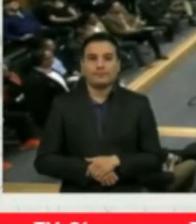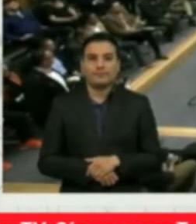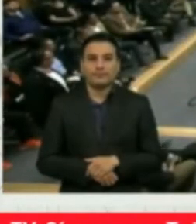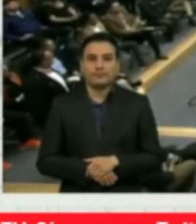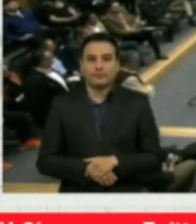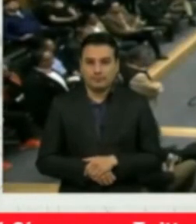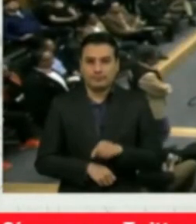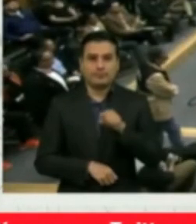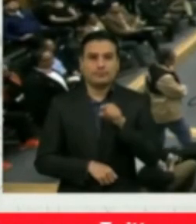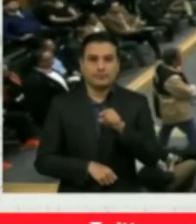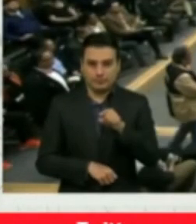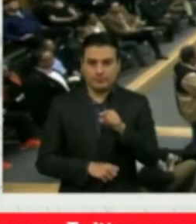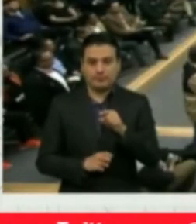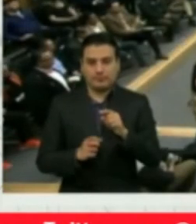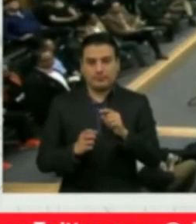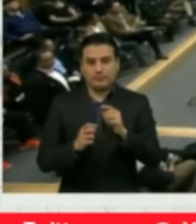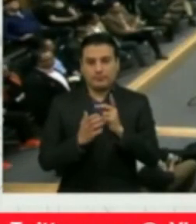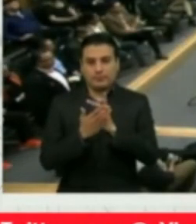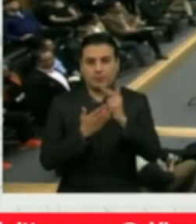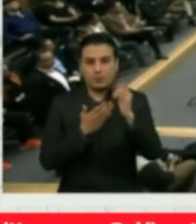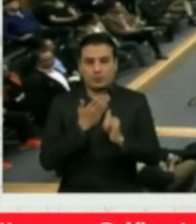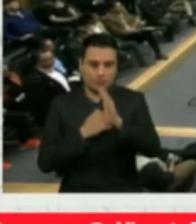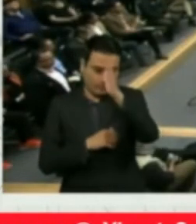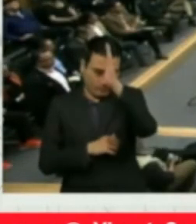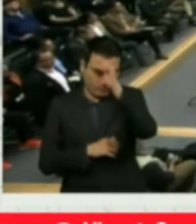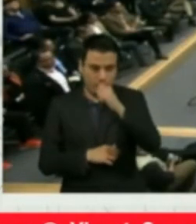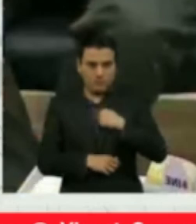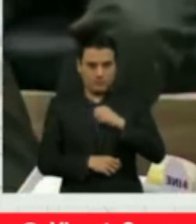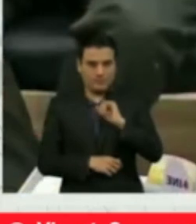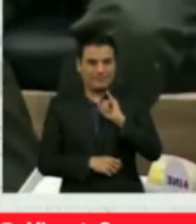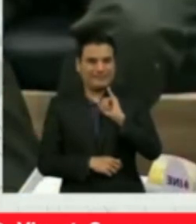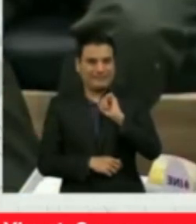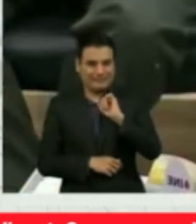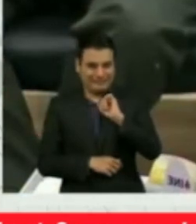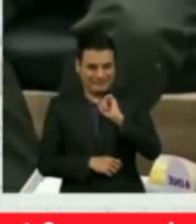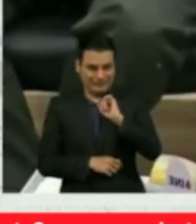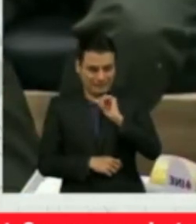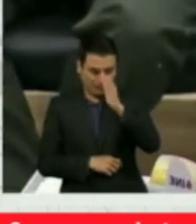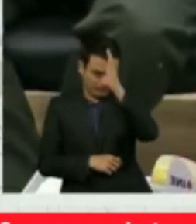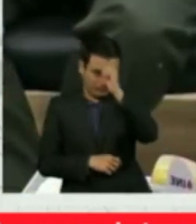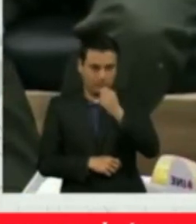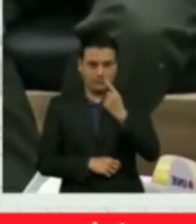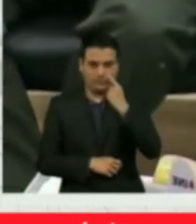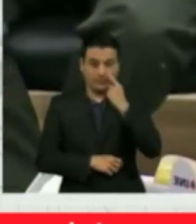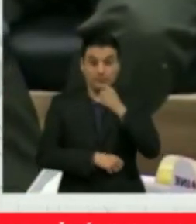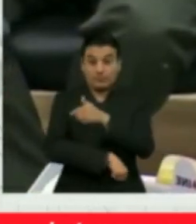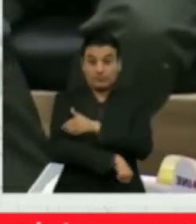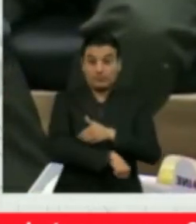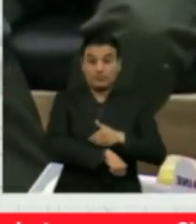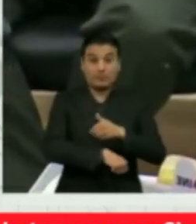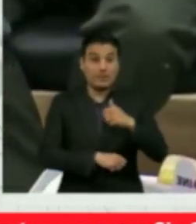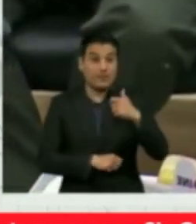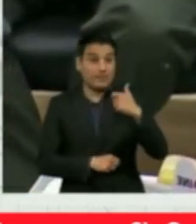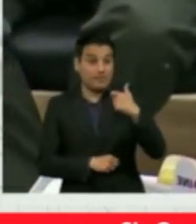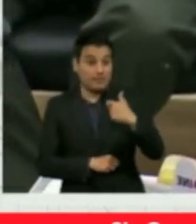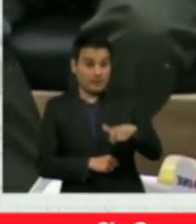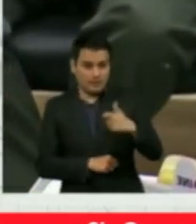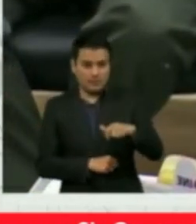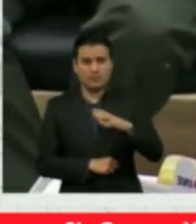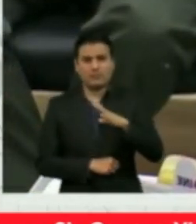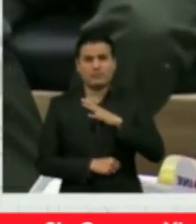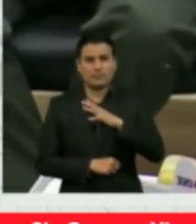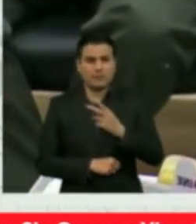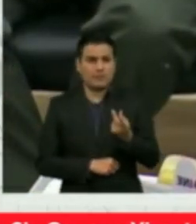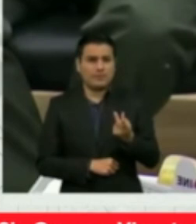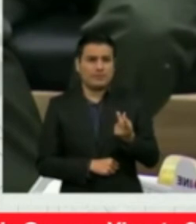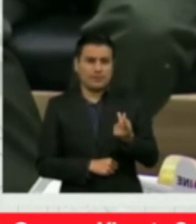acuerdo Y aclaro que me da tristeza fíjense que en las familias ricas se tiene un chucho para cuidar la